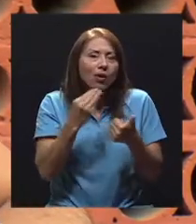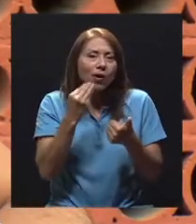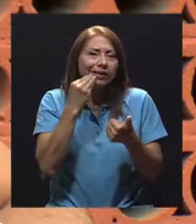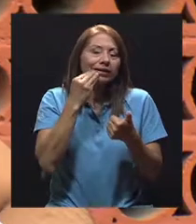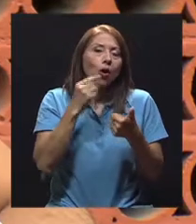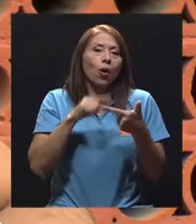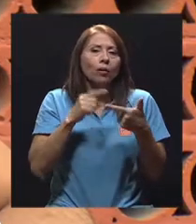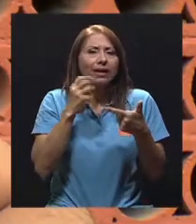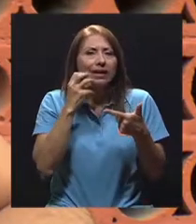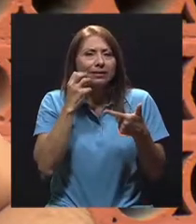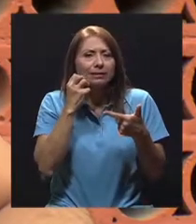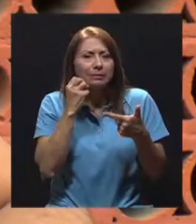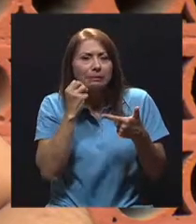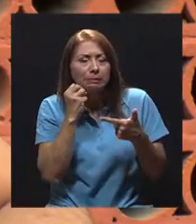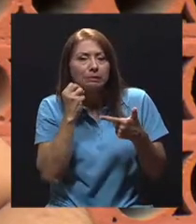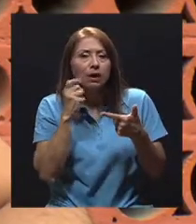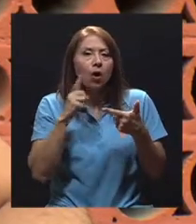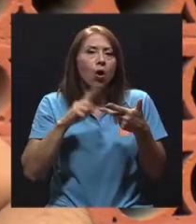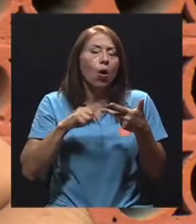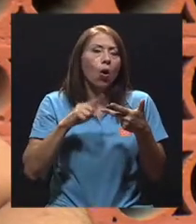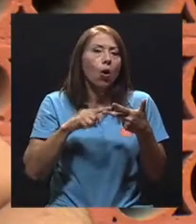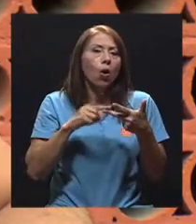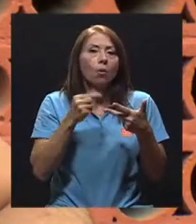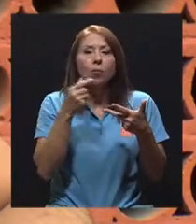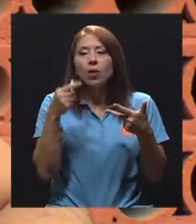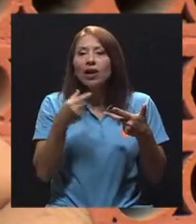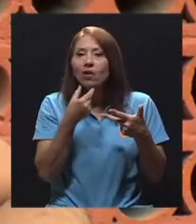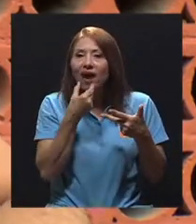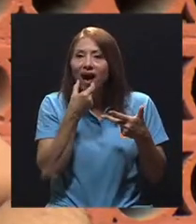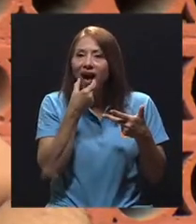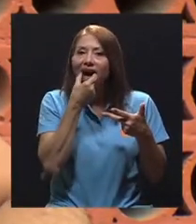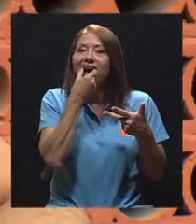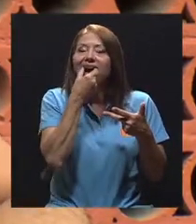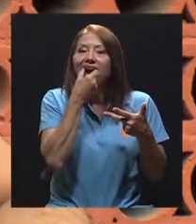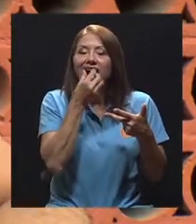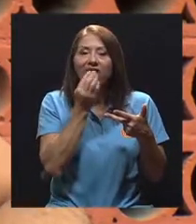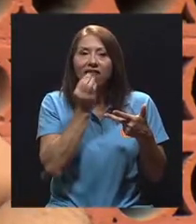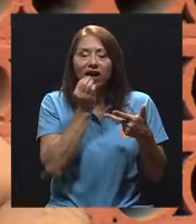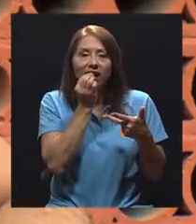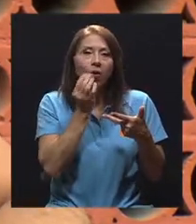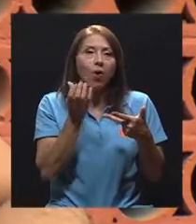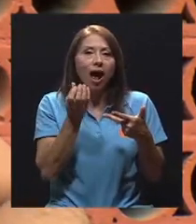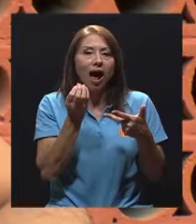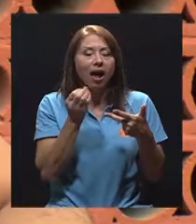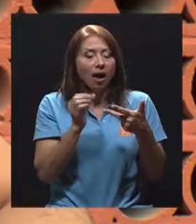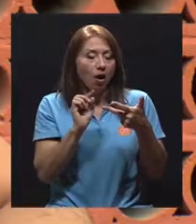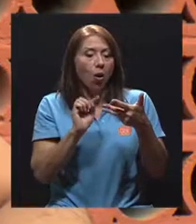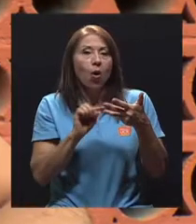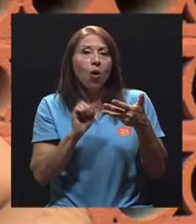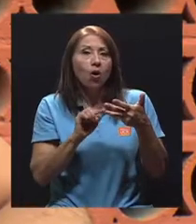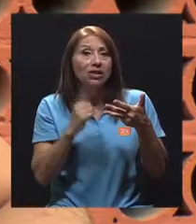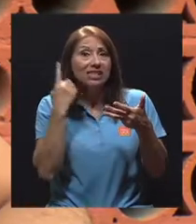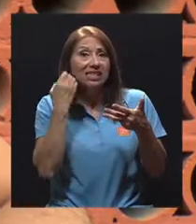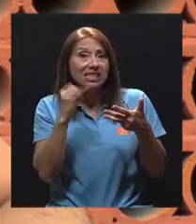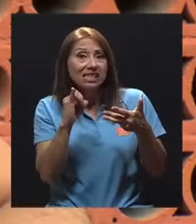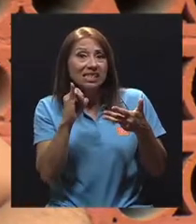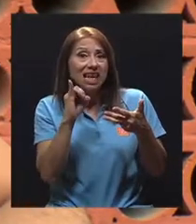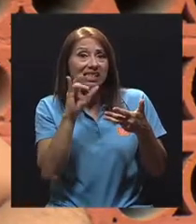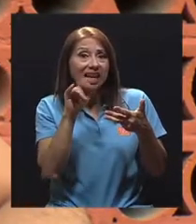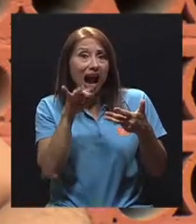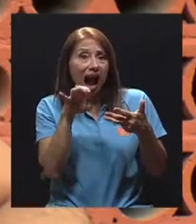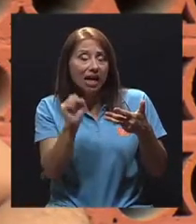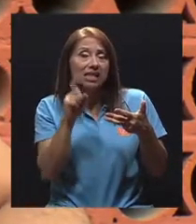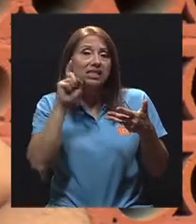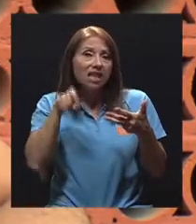trauma, por presión, ¿verdad? Que esté apretando los dientes, poner una férula, si es por caries, arreglar y